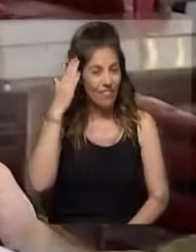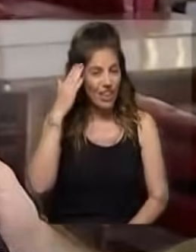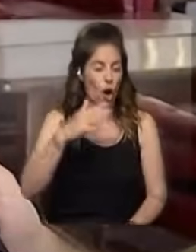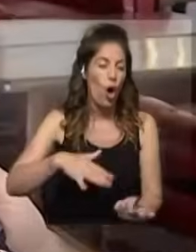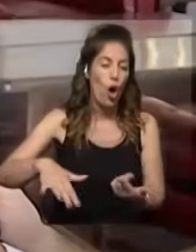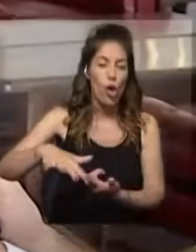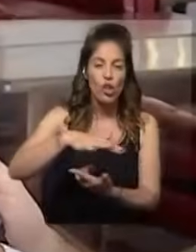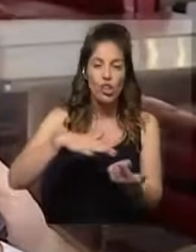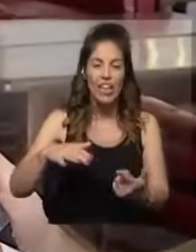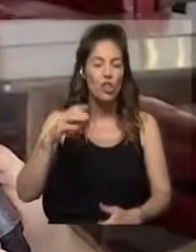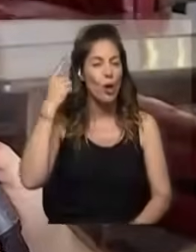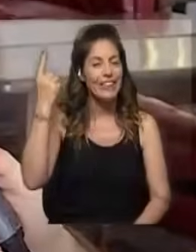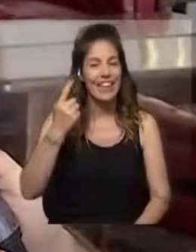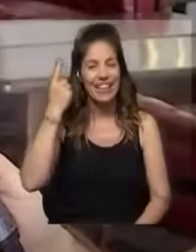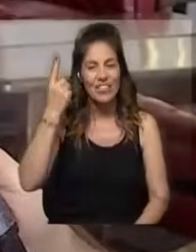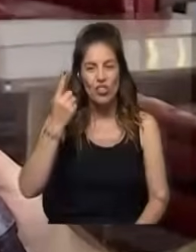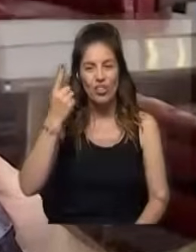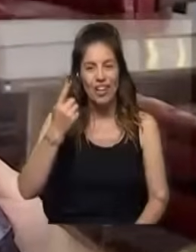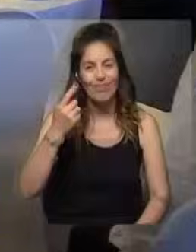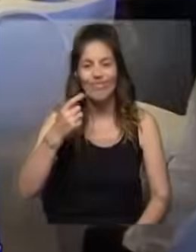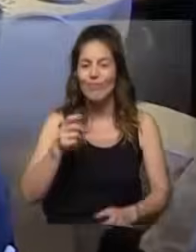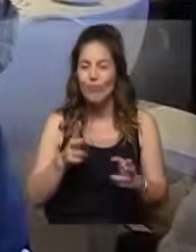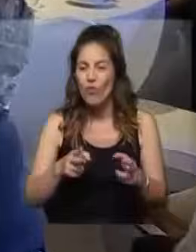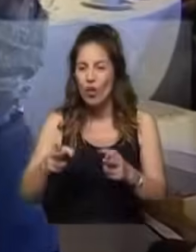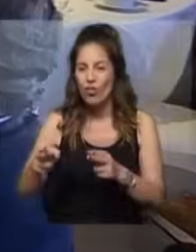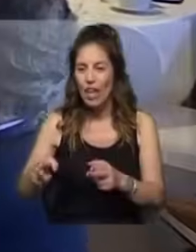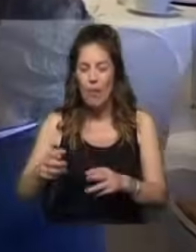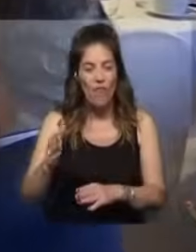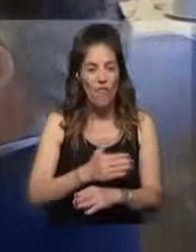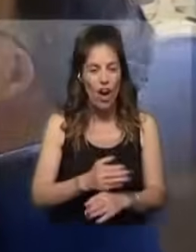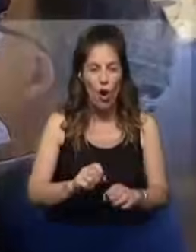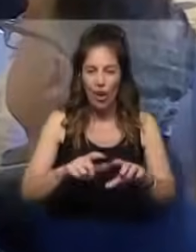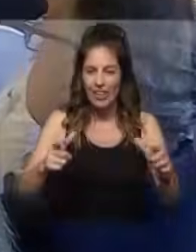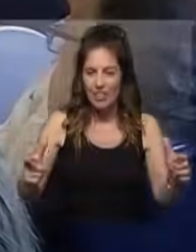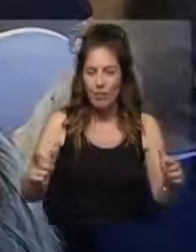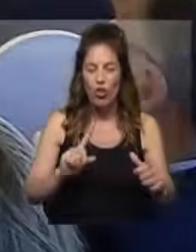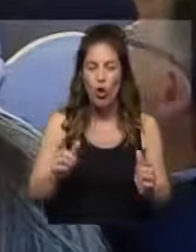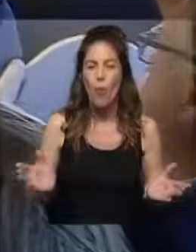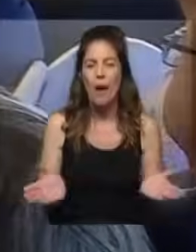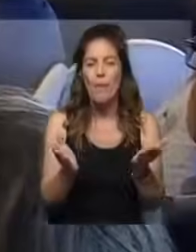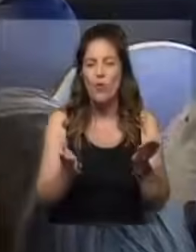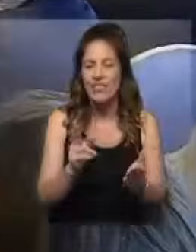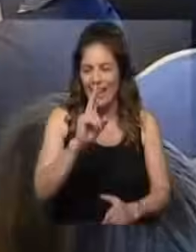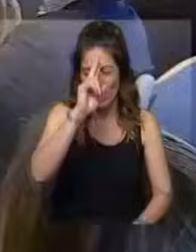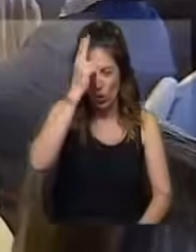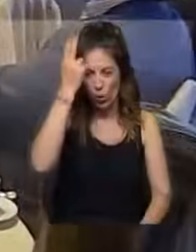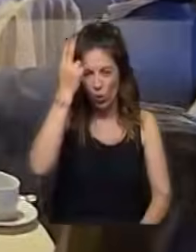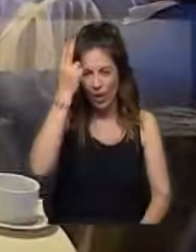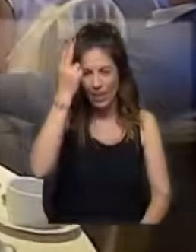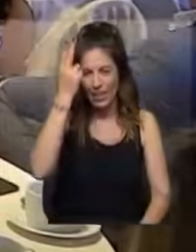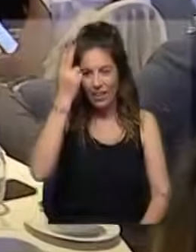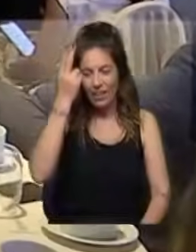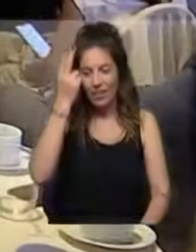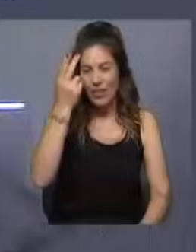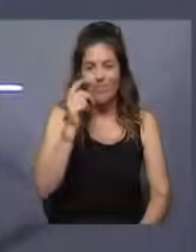contexto internacional regional que es muy fragmentado con bajo crecimiento que no va a impulsar al Uruguay como usualmente lo hace cuando